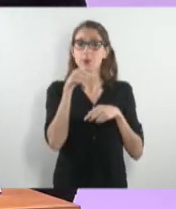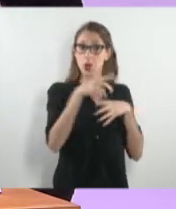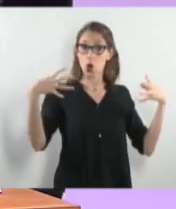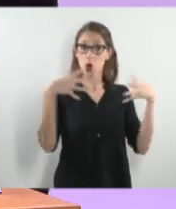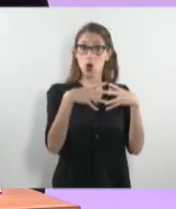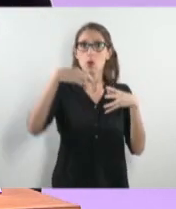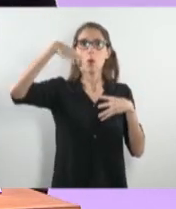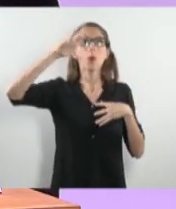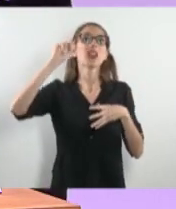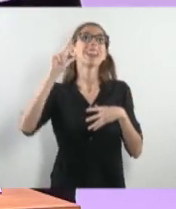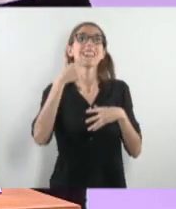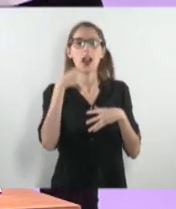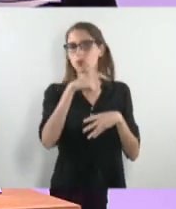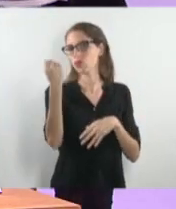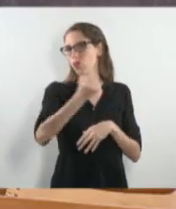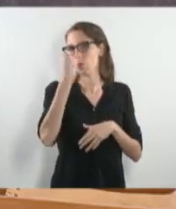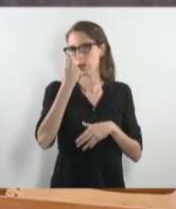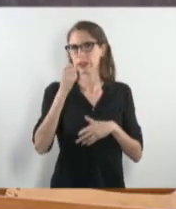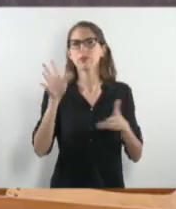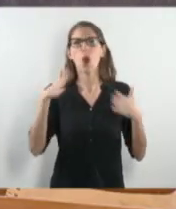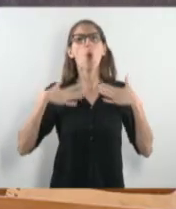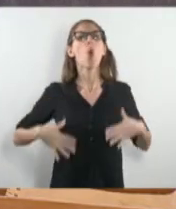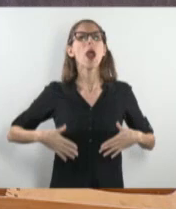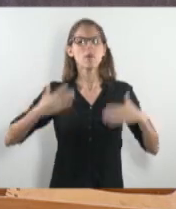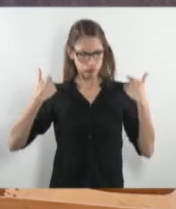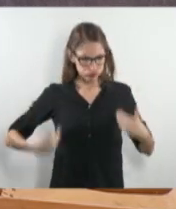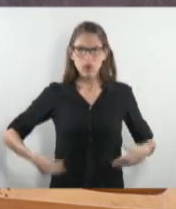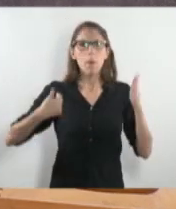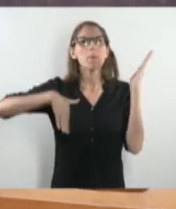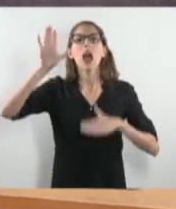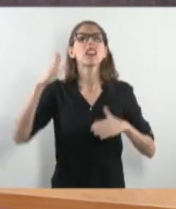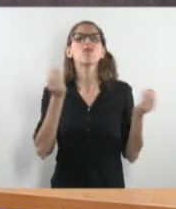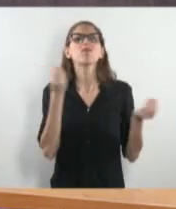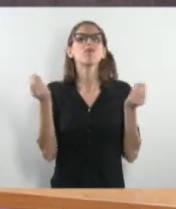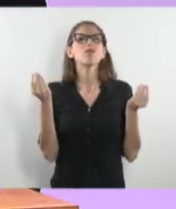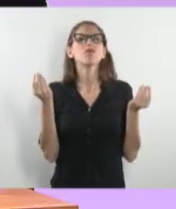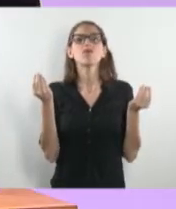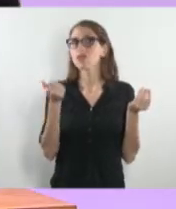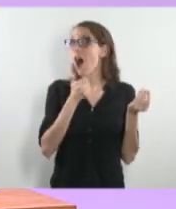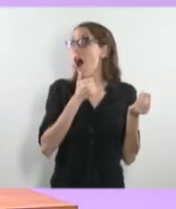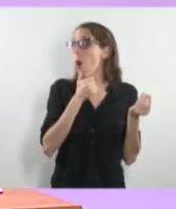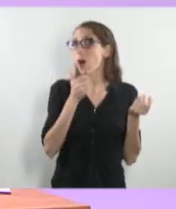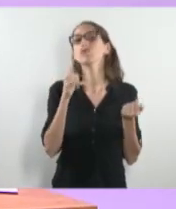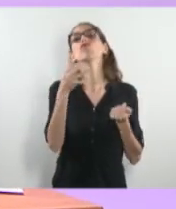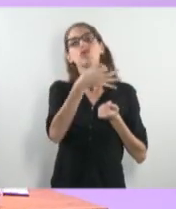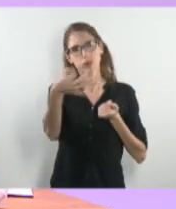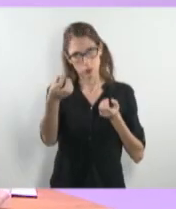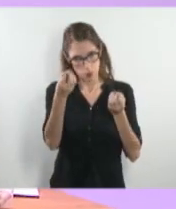Sí. ¿De qué está compuesto principalmente nuestro cuerpo? De agua. De agua, muy